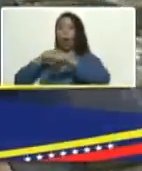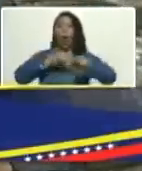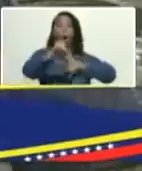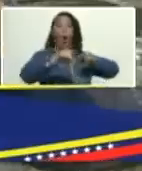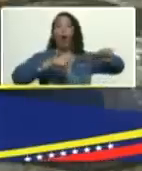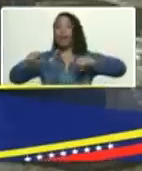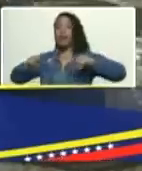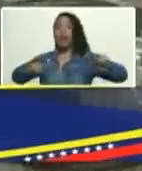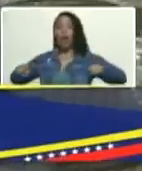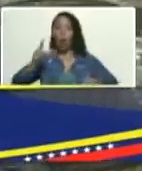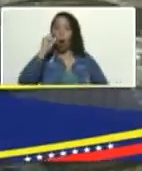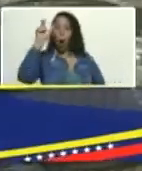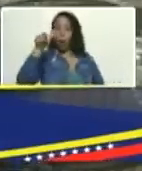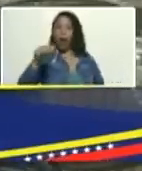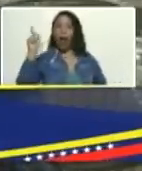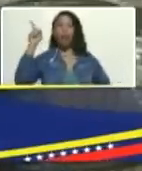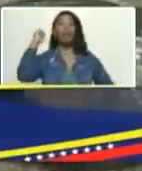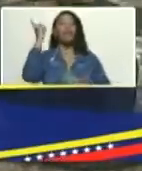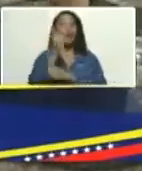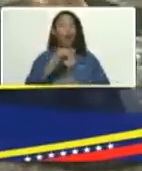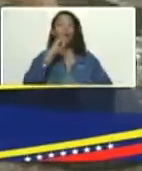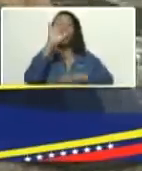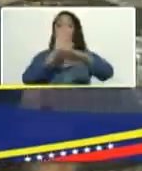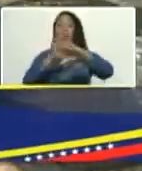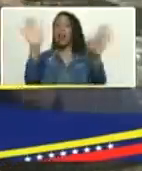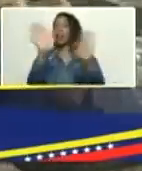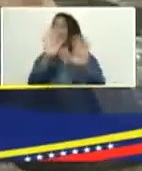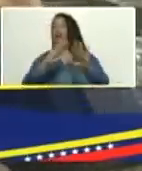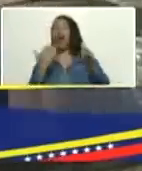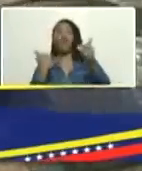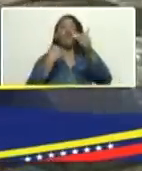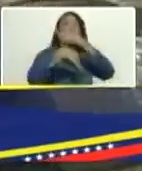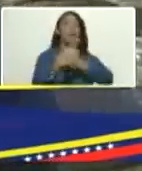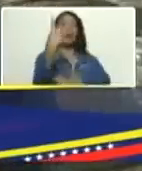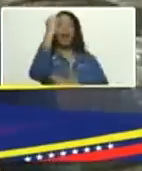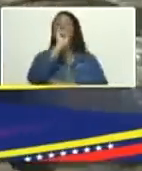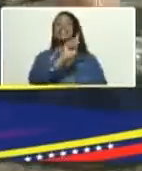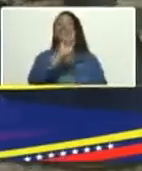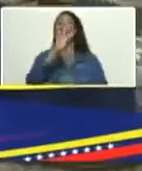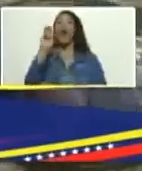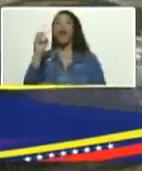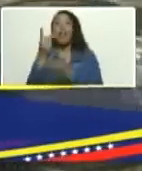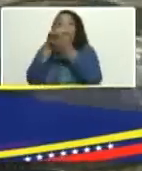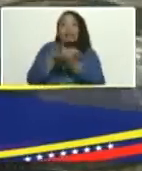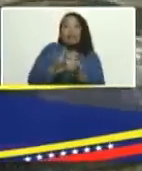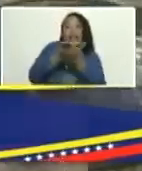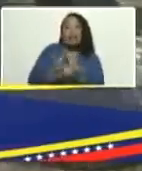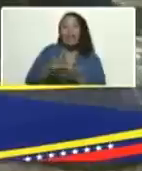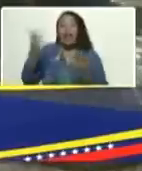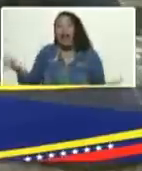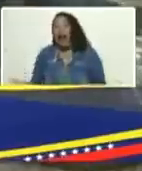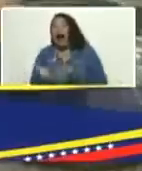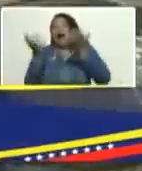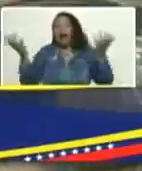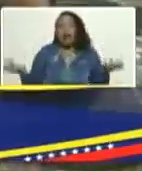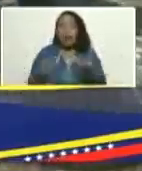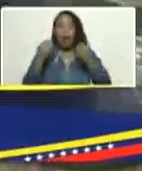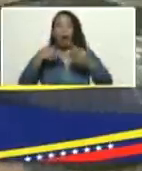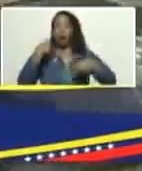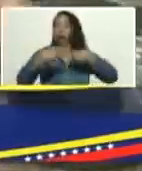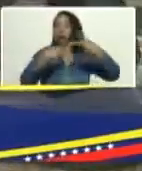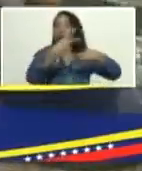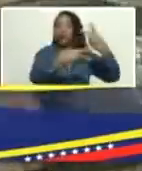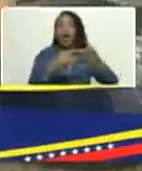Esquimpa, que debemos informarle que ya salieron las primeras 140 toneladas de laminado en caliente para producir